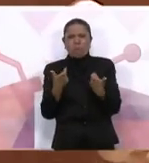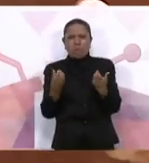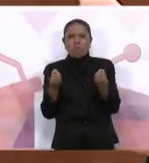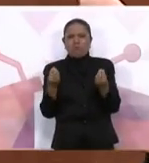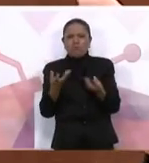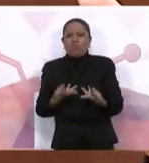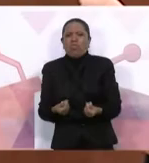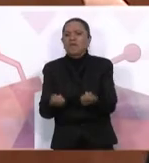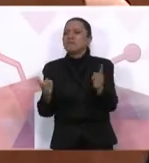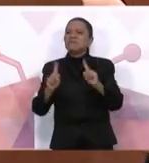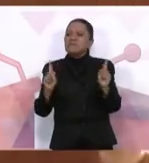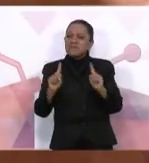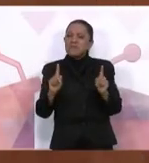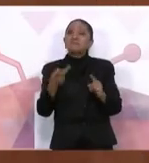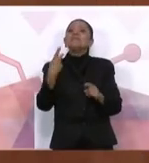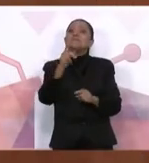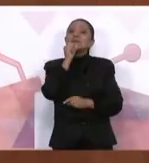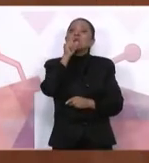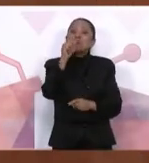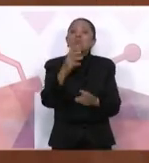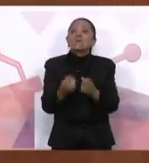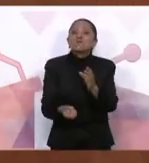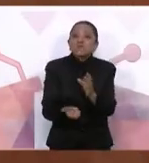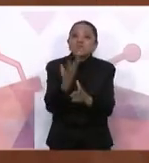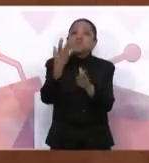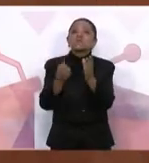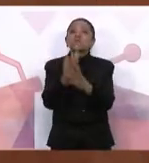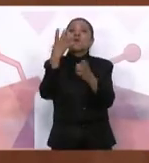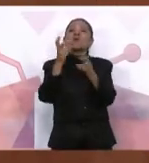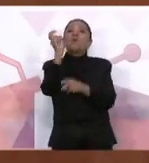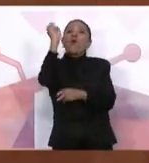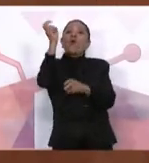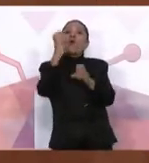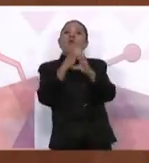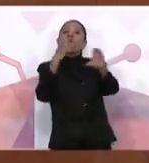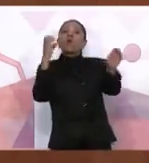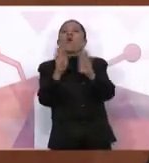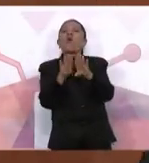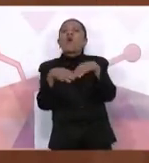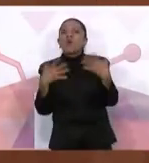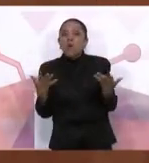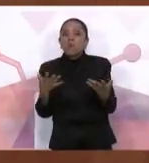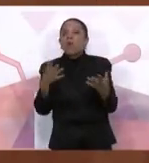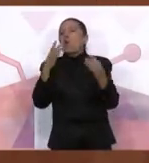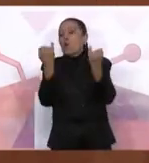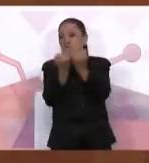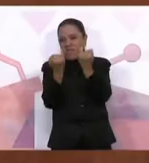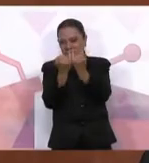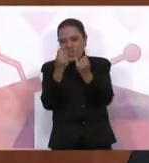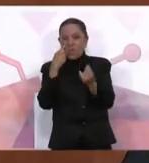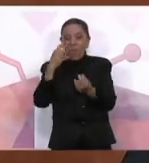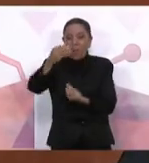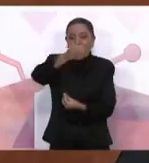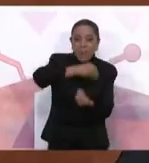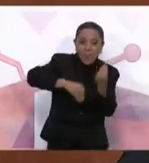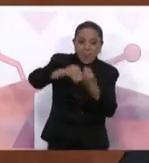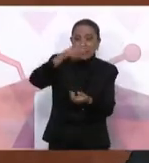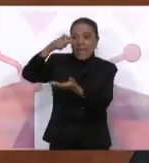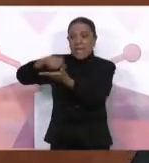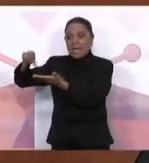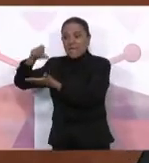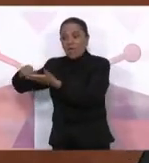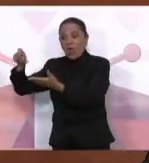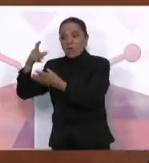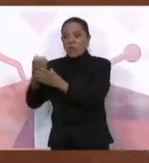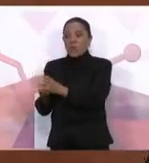el parque vehicular de qué manera vamos a hacer a través de la coinversión es decir la adquisición de unidades y taxis de perdón de